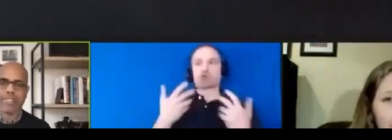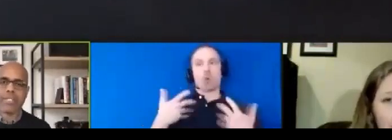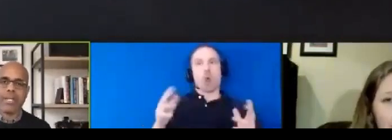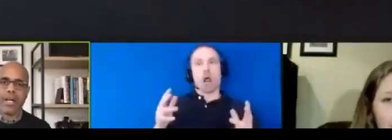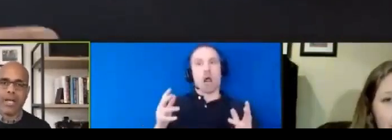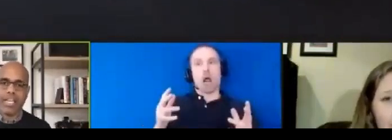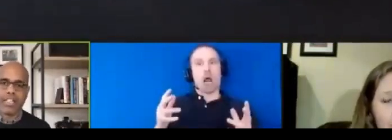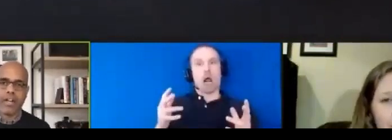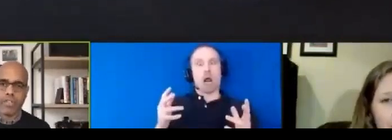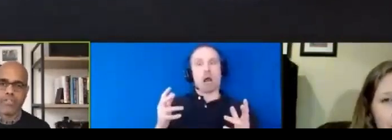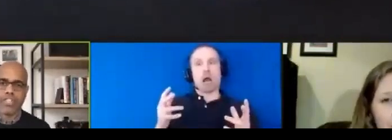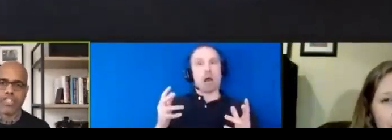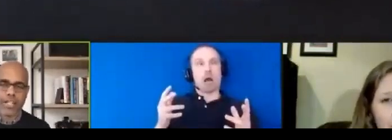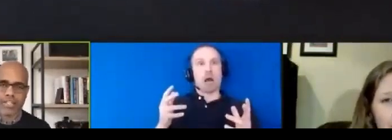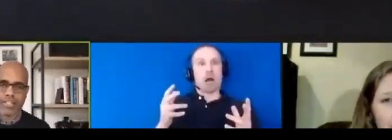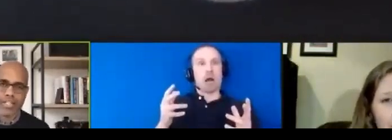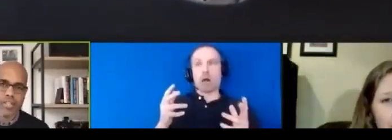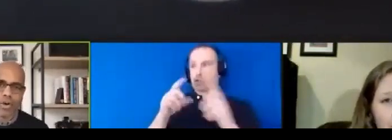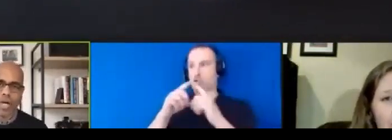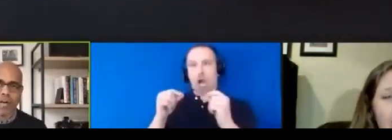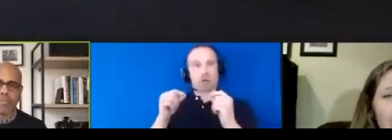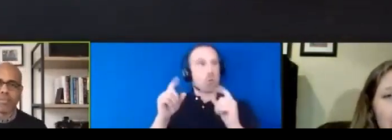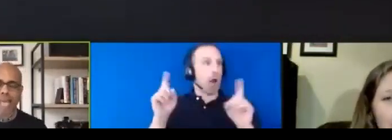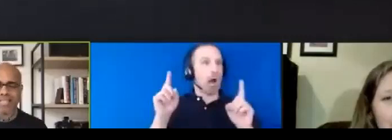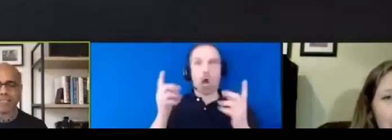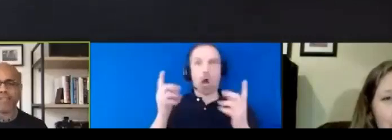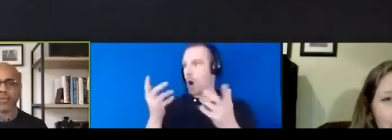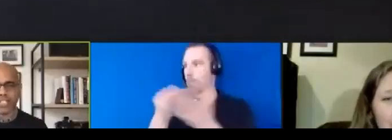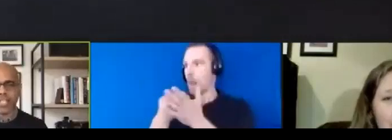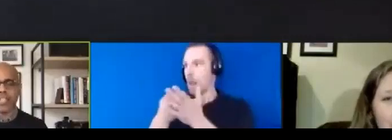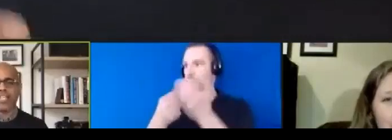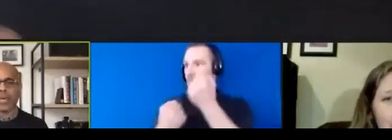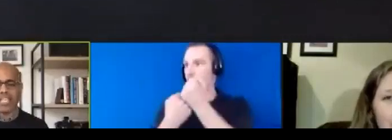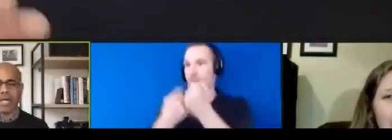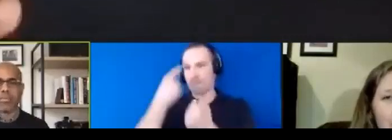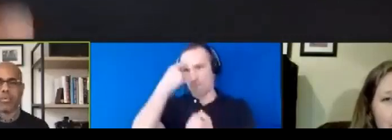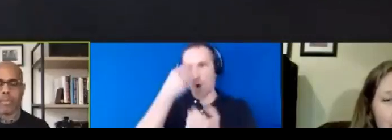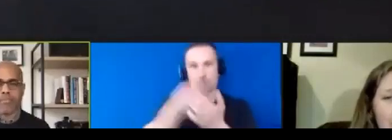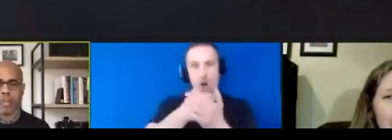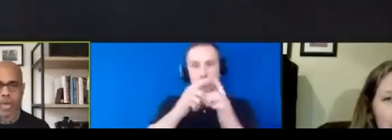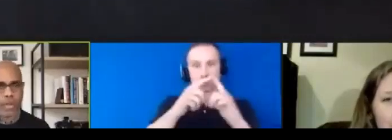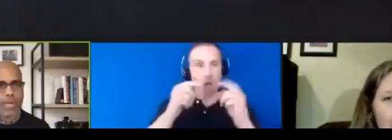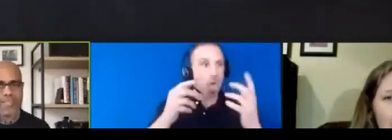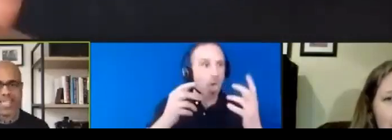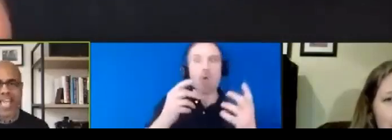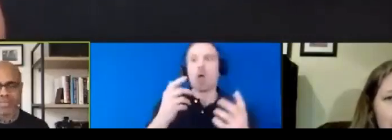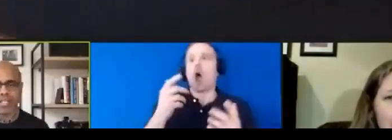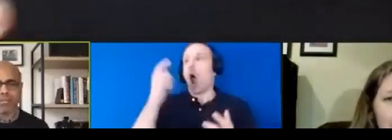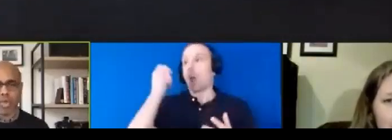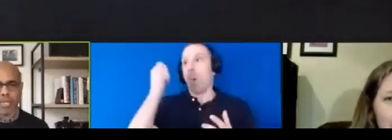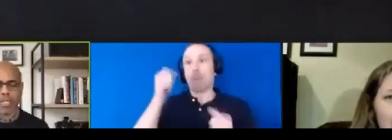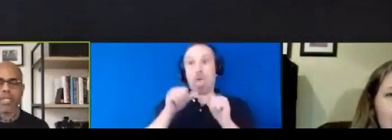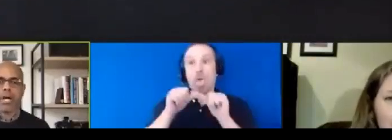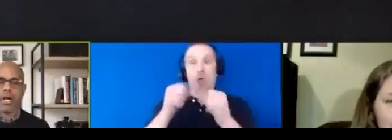para lo que yo pienso para mi criterio los demócratas están tan